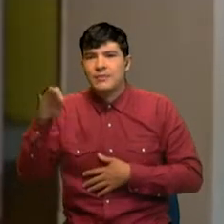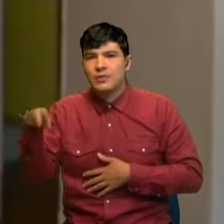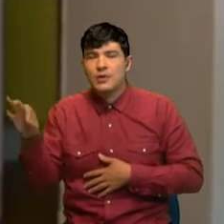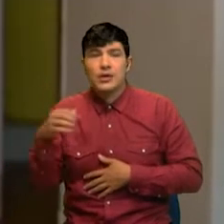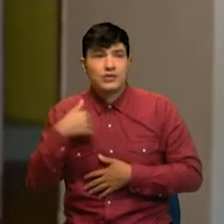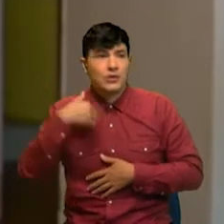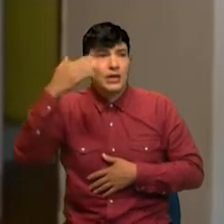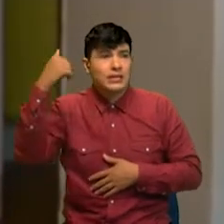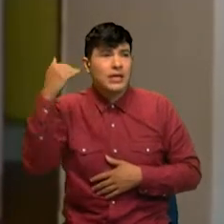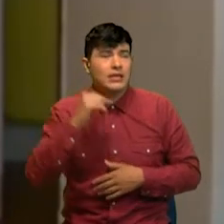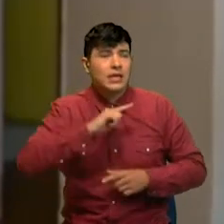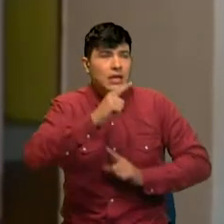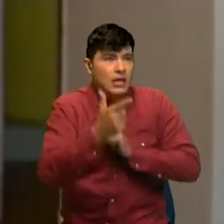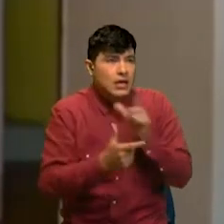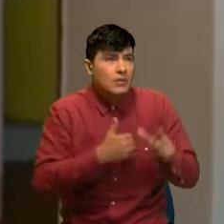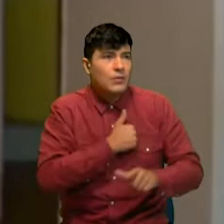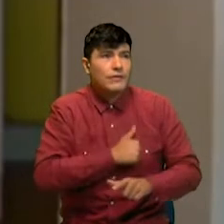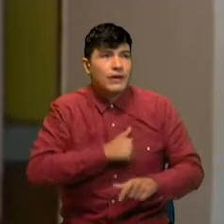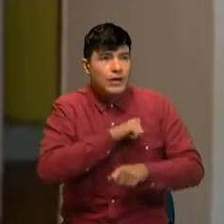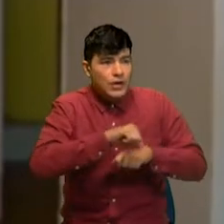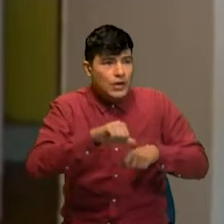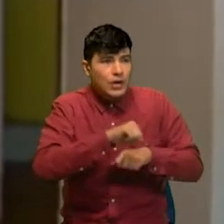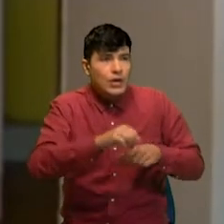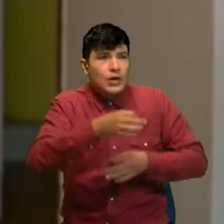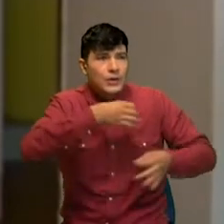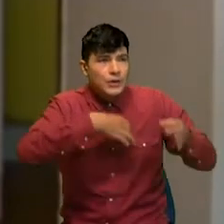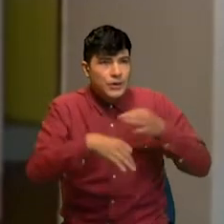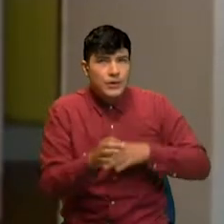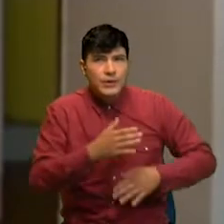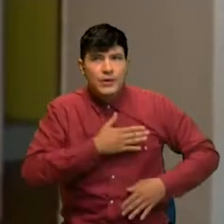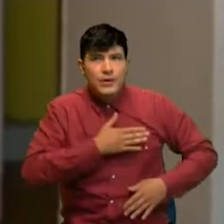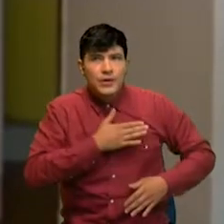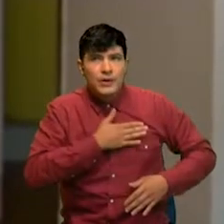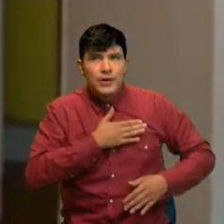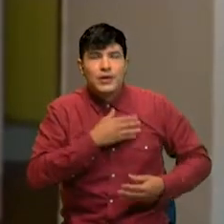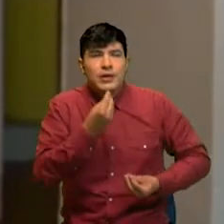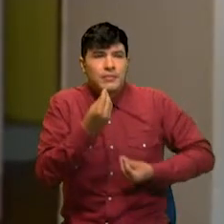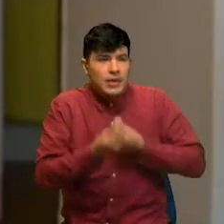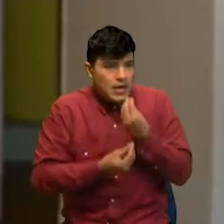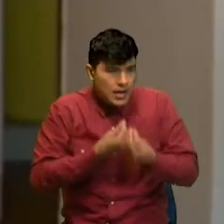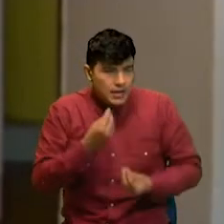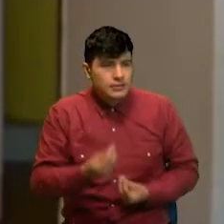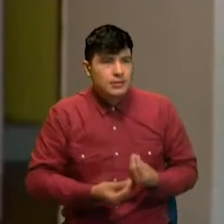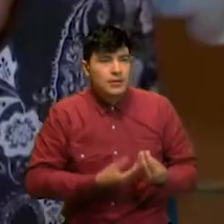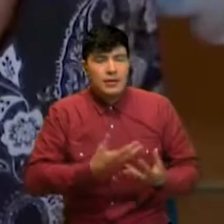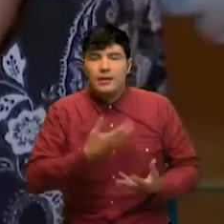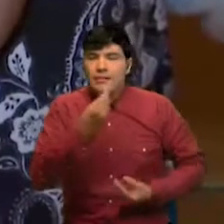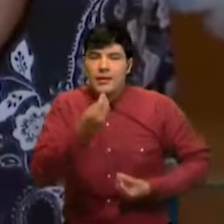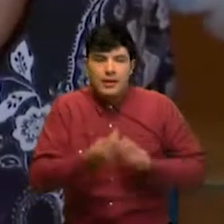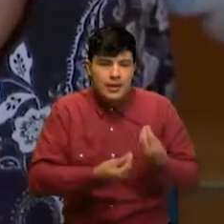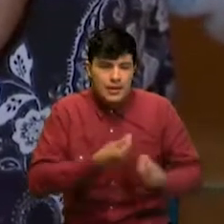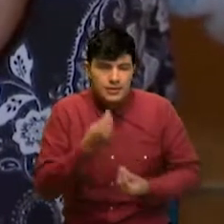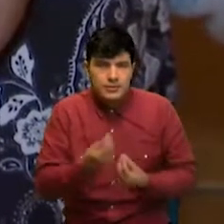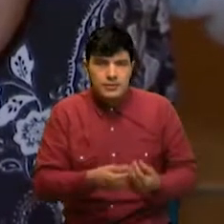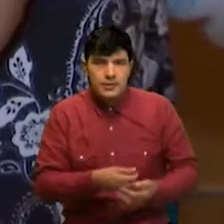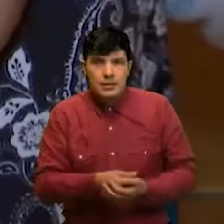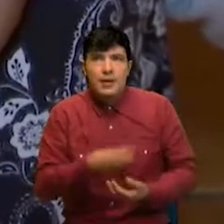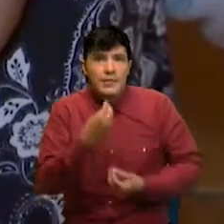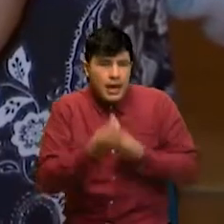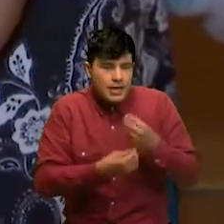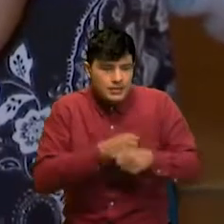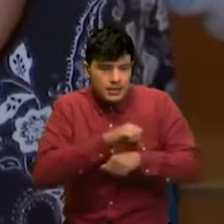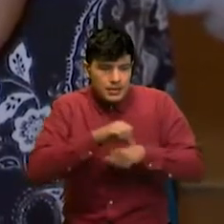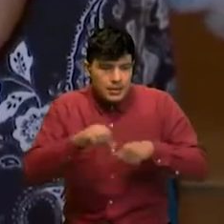hagan una cirugía a los riñones, me pongan los catetes y me hagan esto, la cirugía